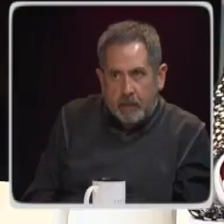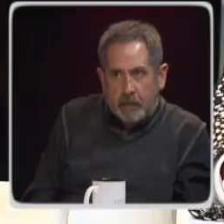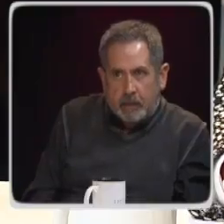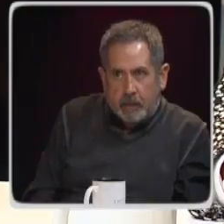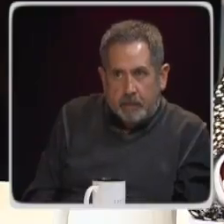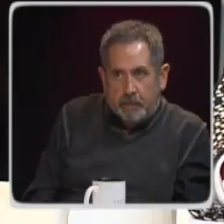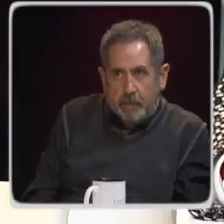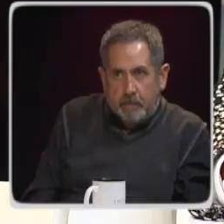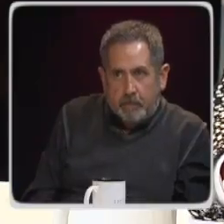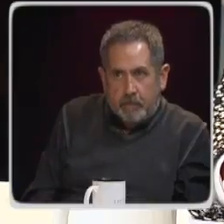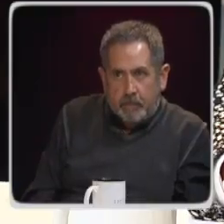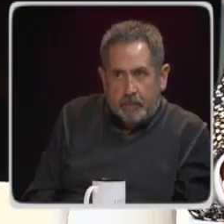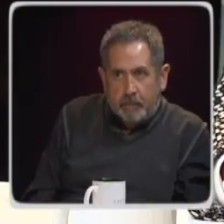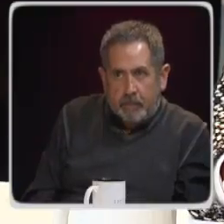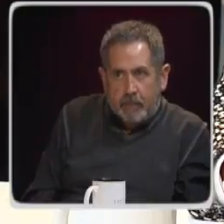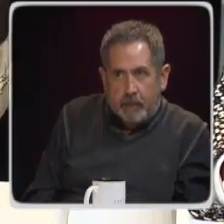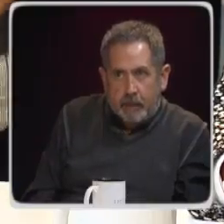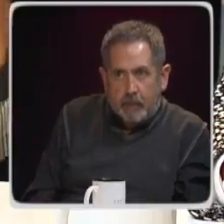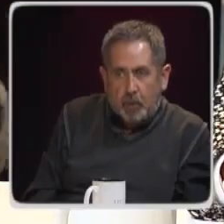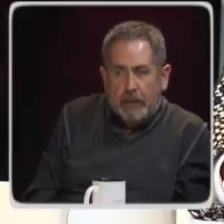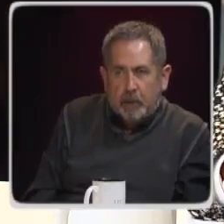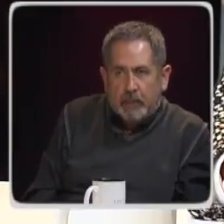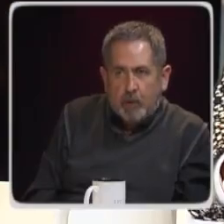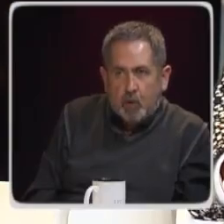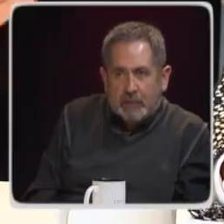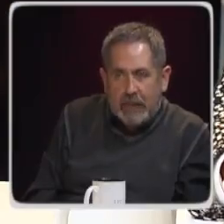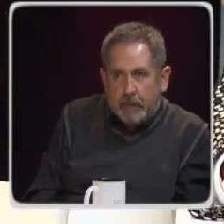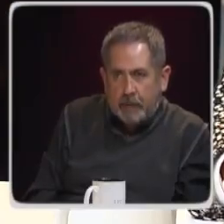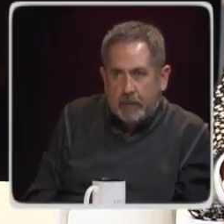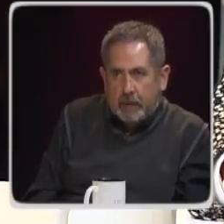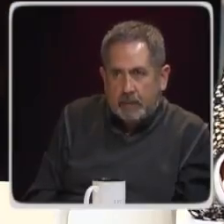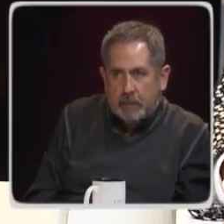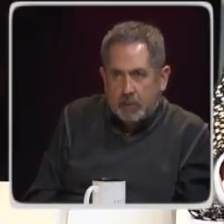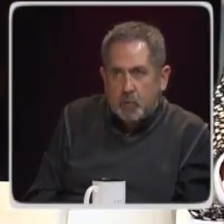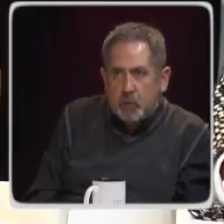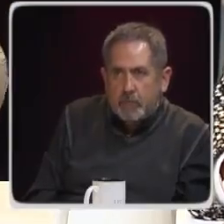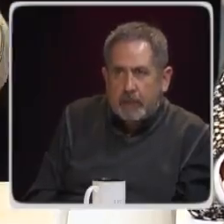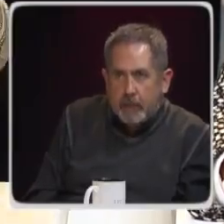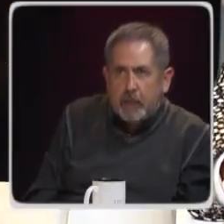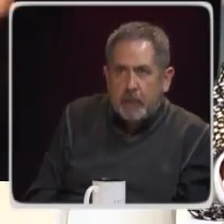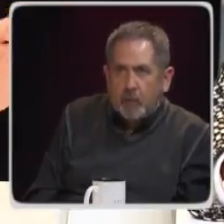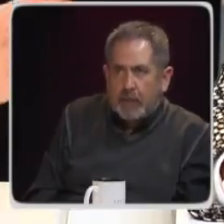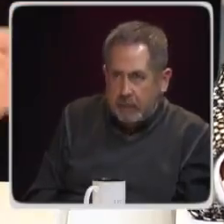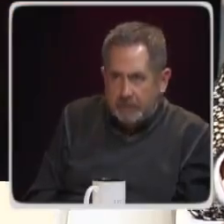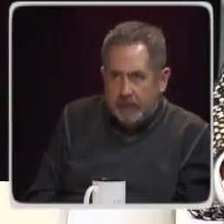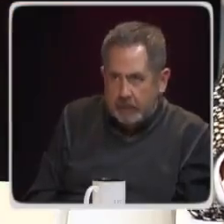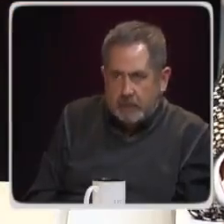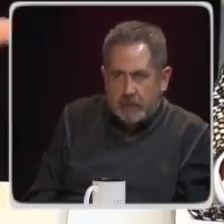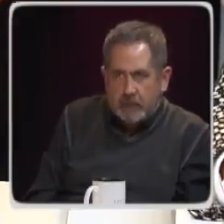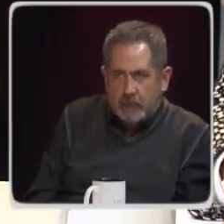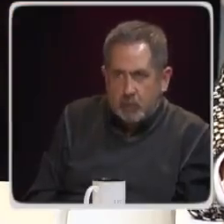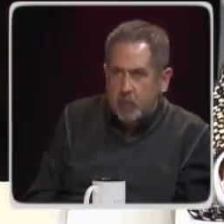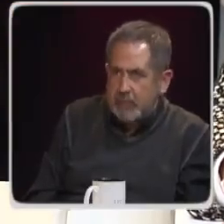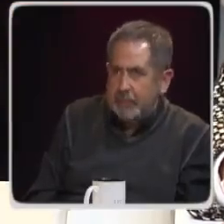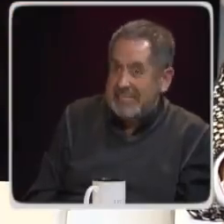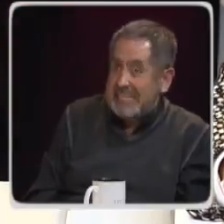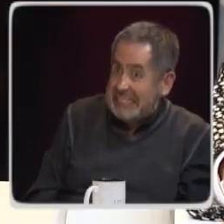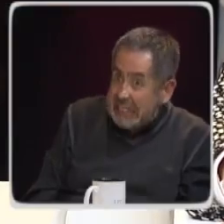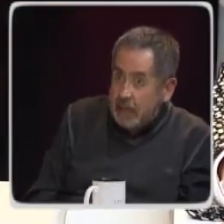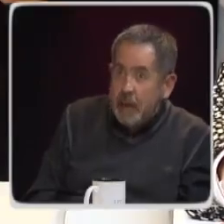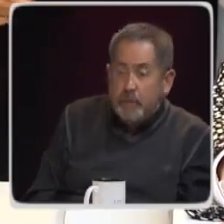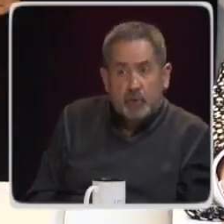se amplifiquen dentro de la Cámara y sean escuchadas. Ahora, hay varios elementos que revisar de lo que han dicho.